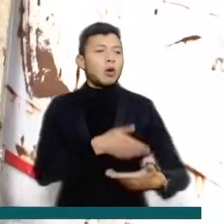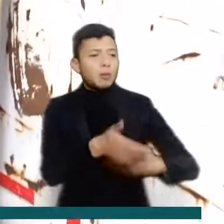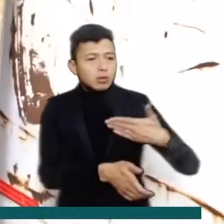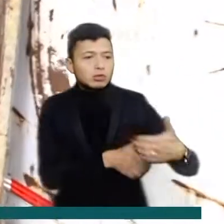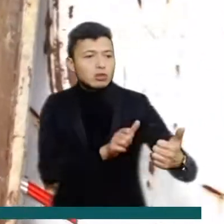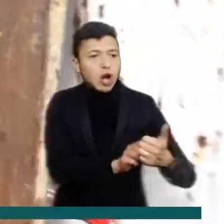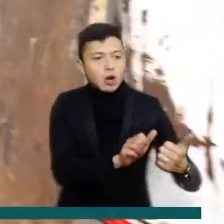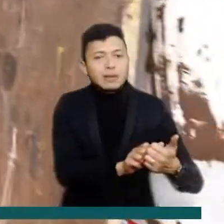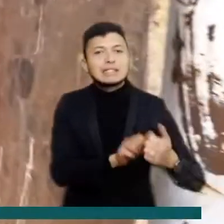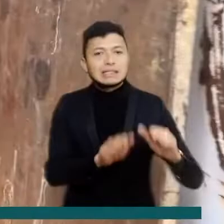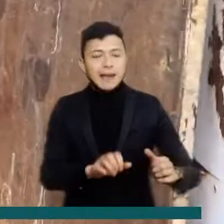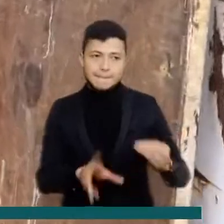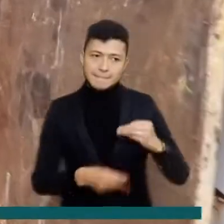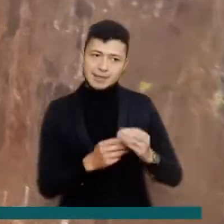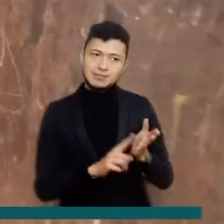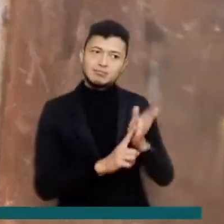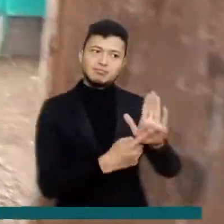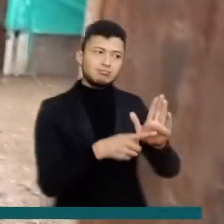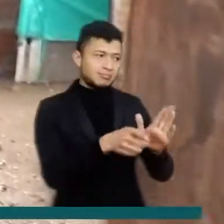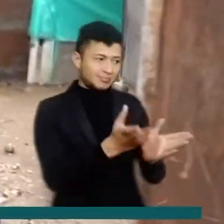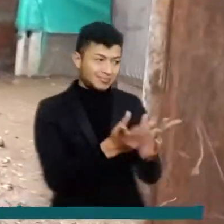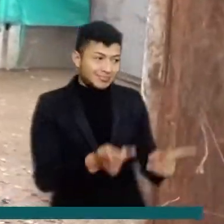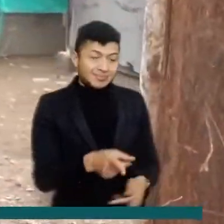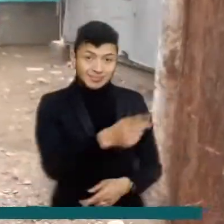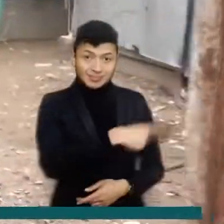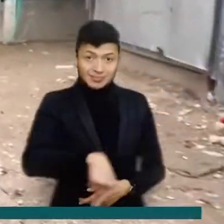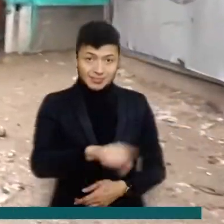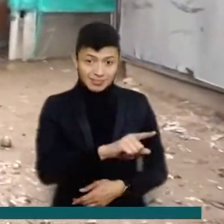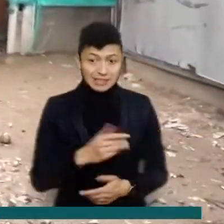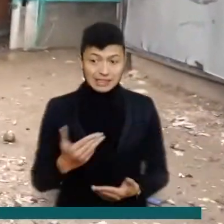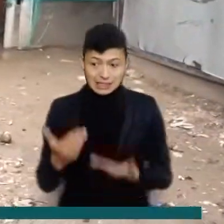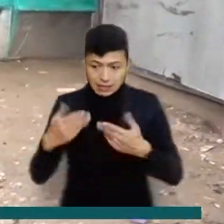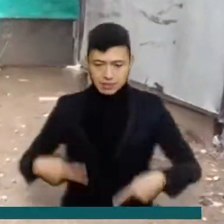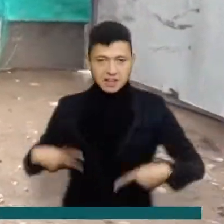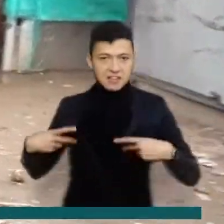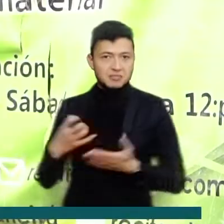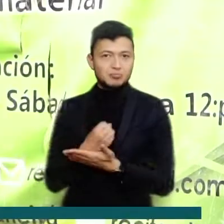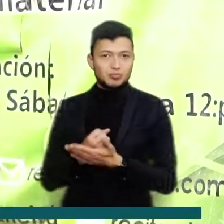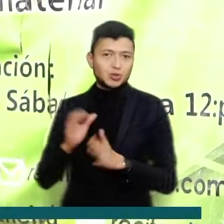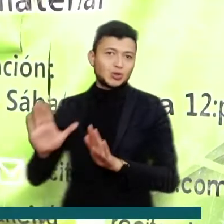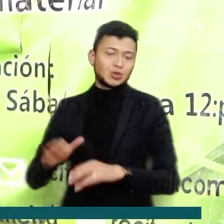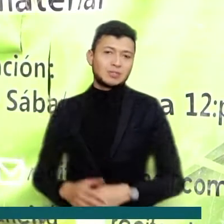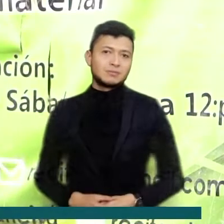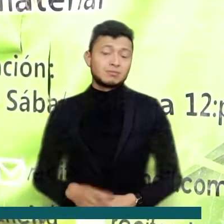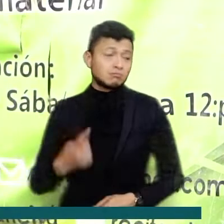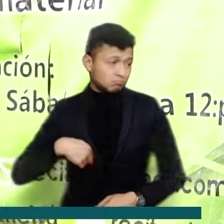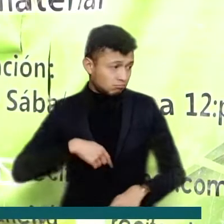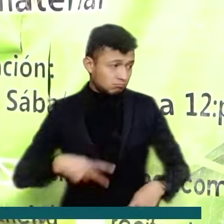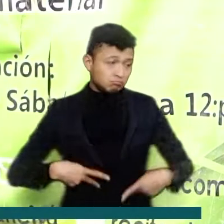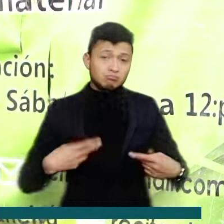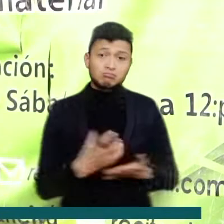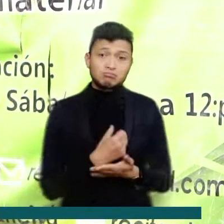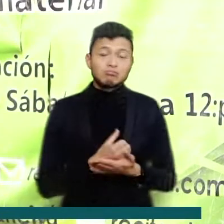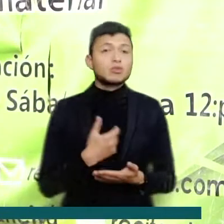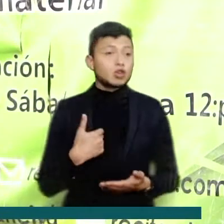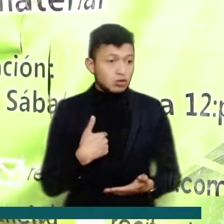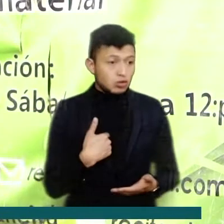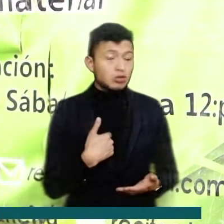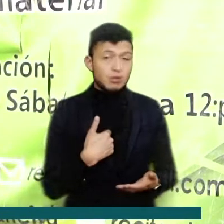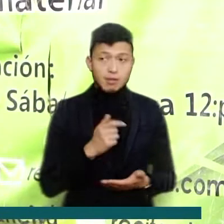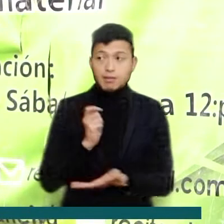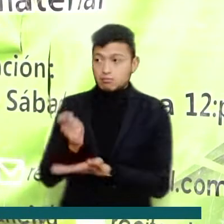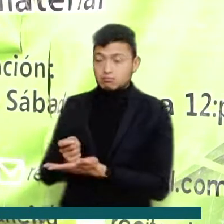proceso, sino que les demuestran a los estudiantes que esto es con lo que ellos viven. Si de esto vivimos, por ejemplo, yo pago arriendo,